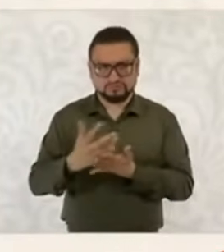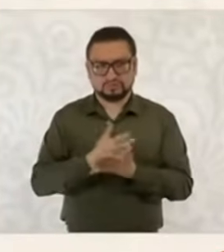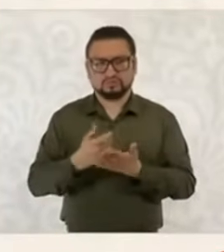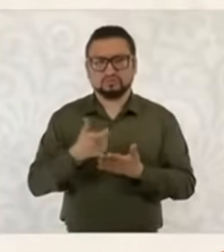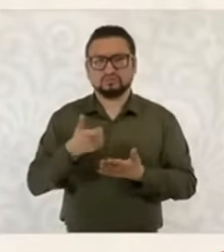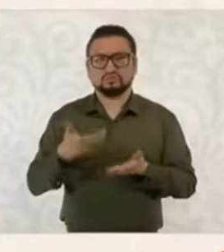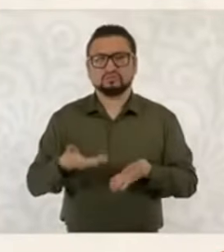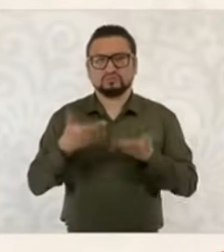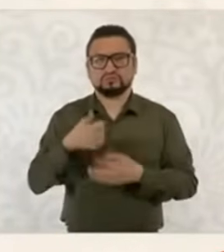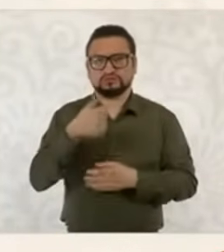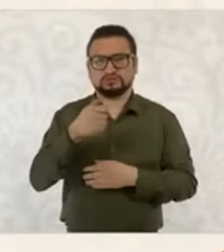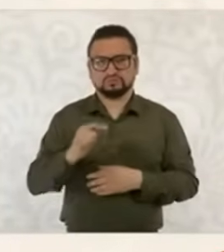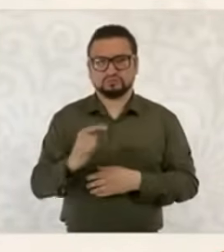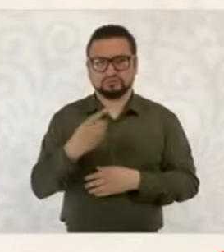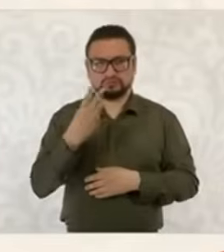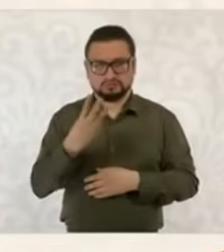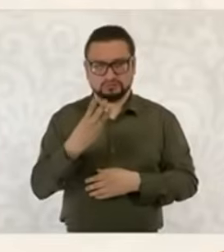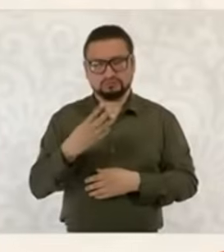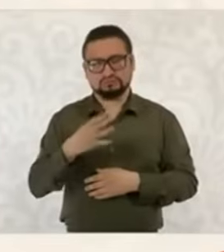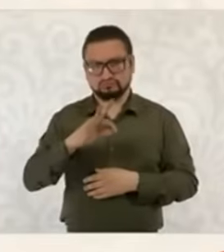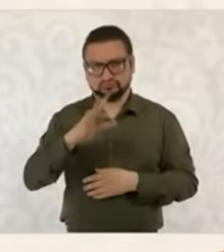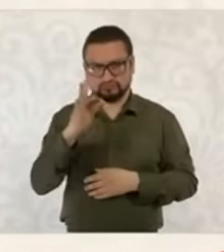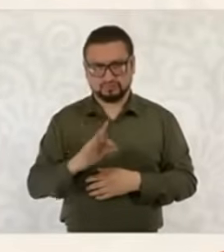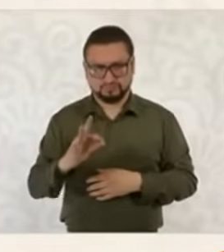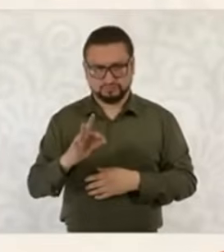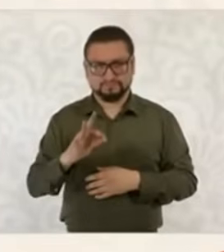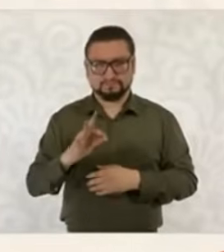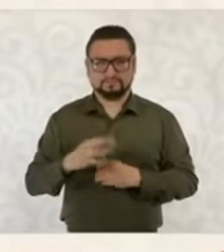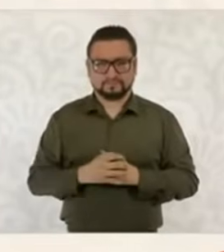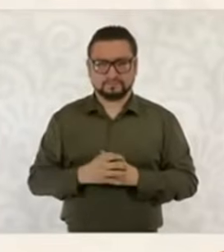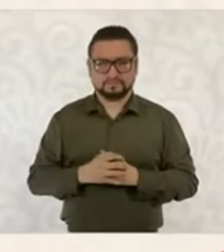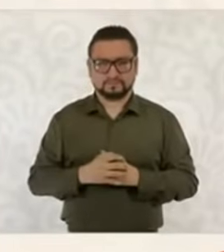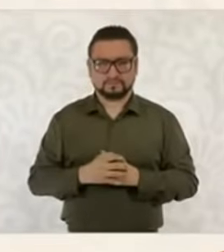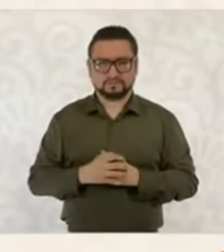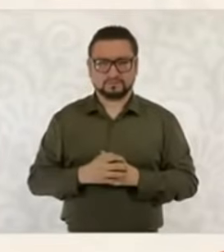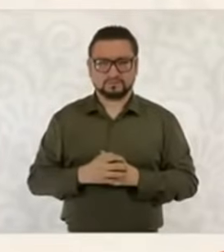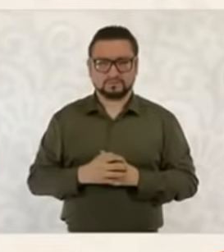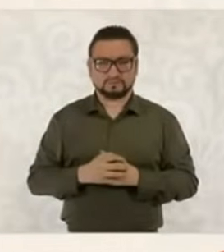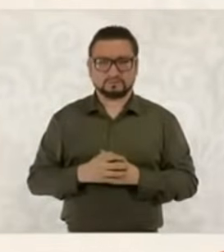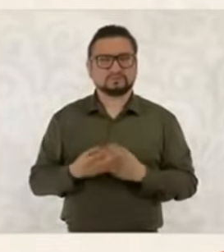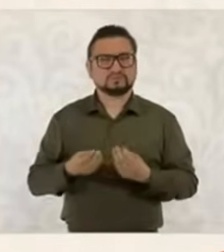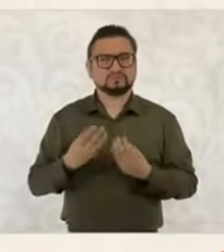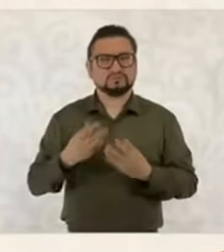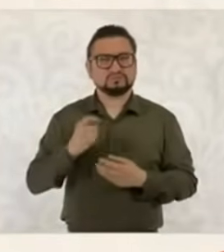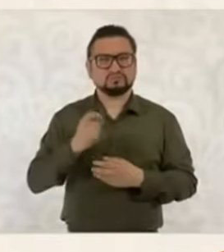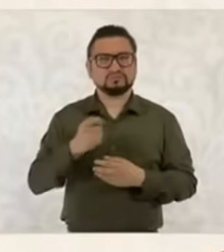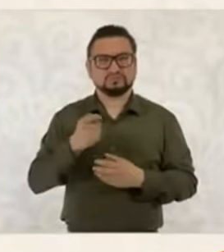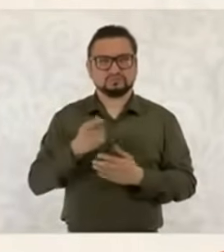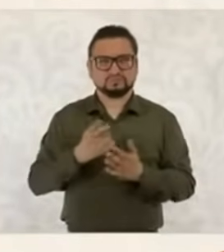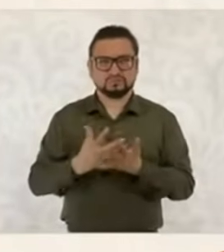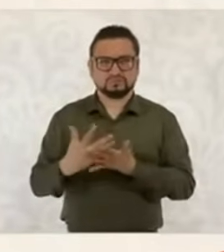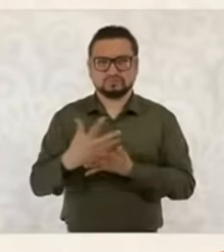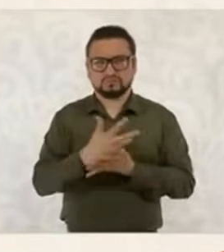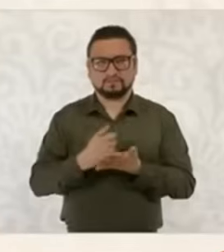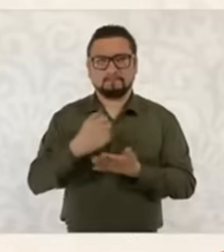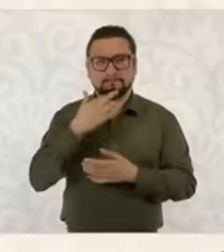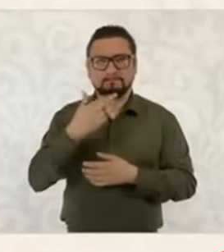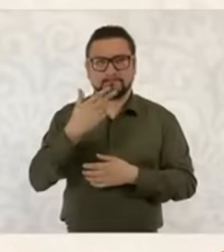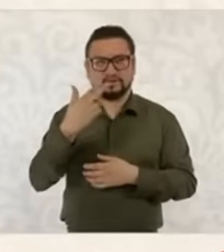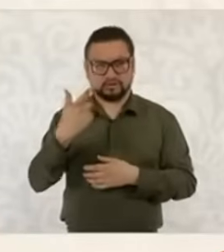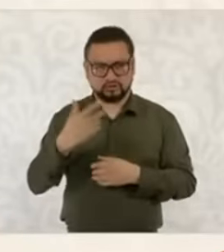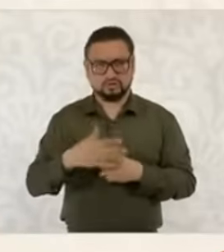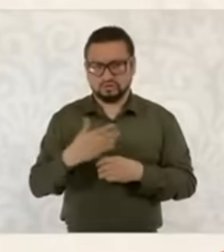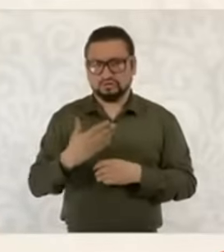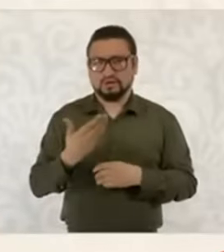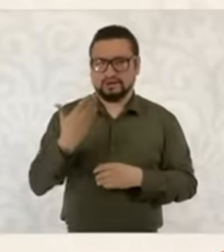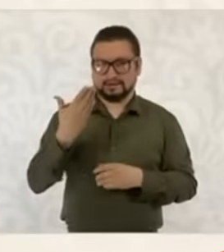un incremento de 6.3%, apuntalado sobre todo en una recaudación más eficiente, ¿no? Como